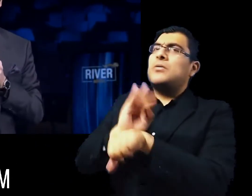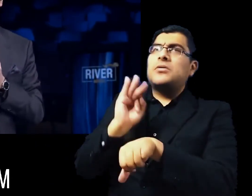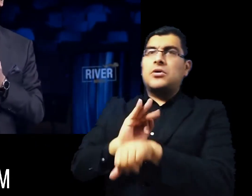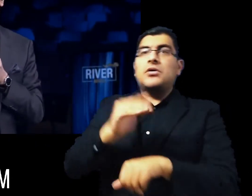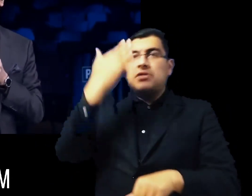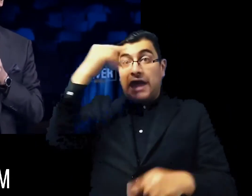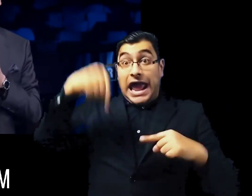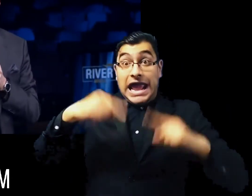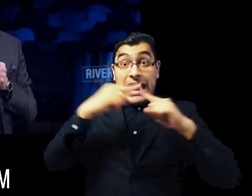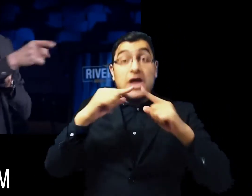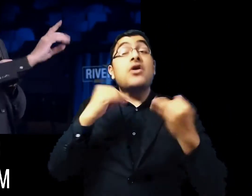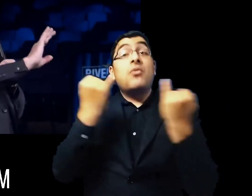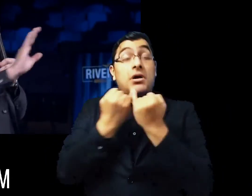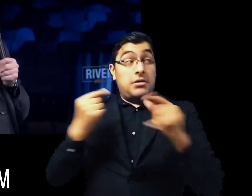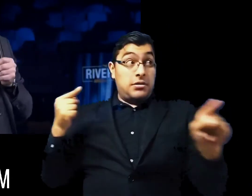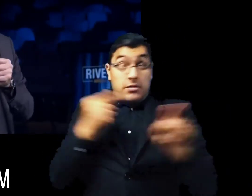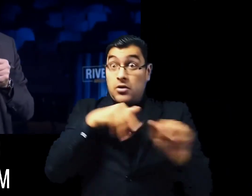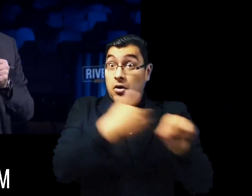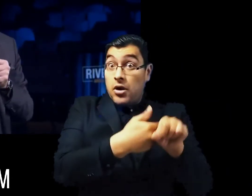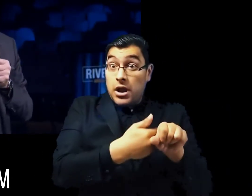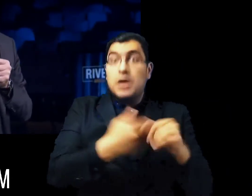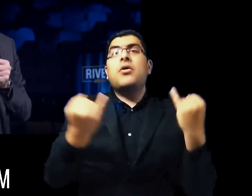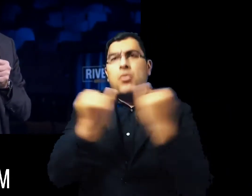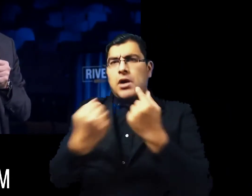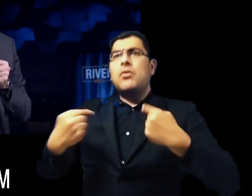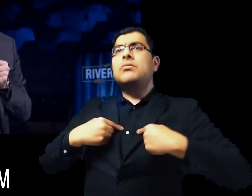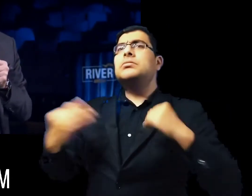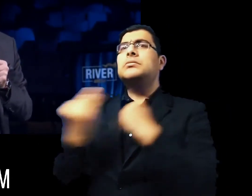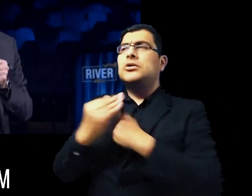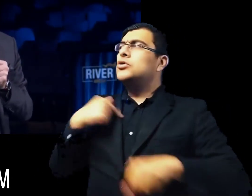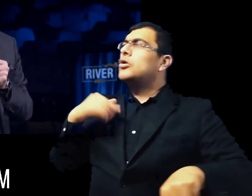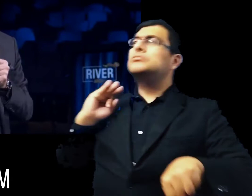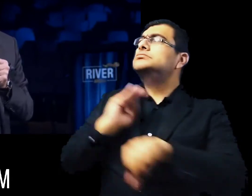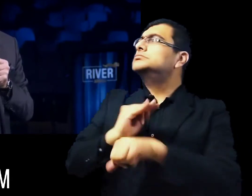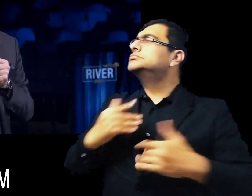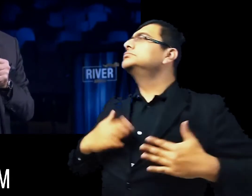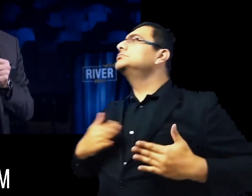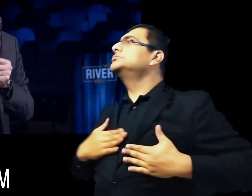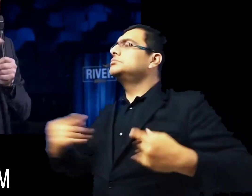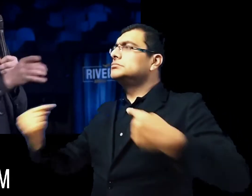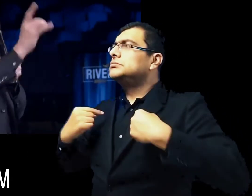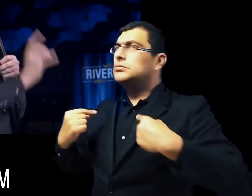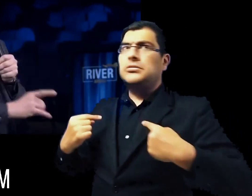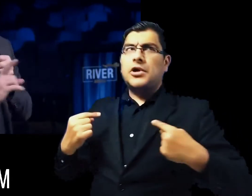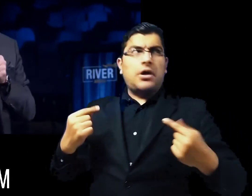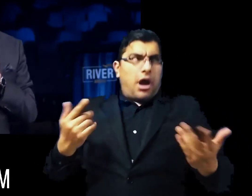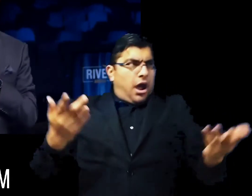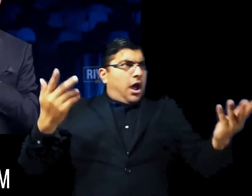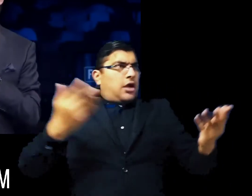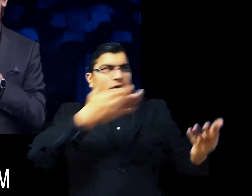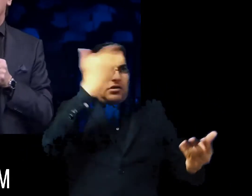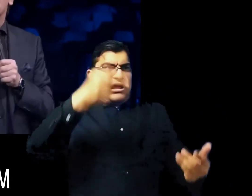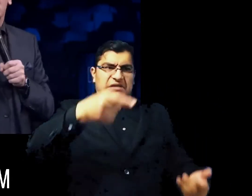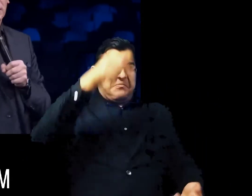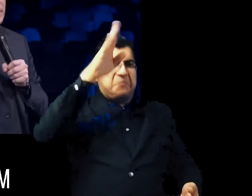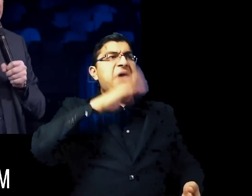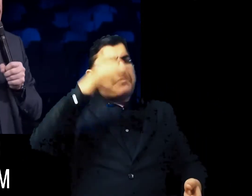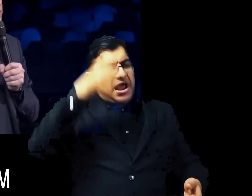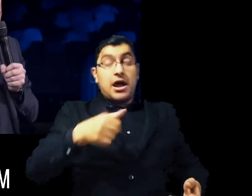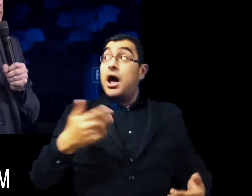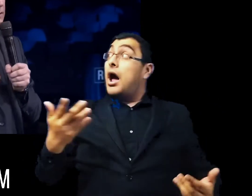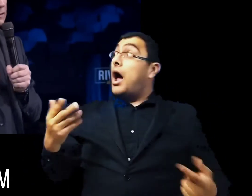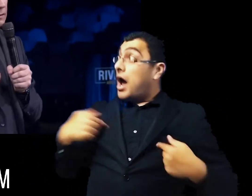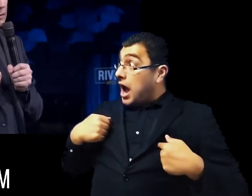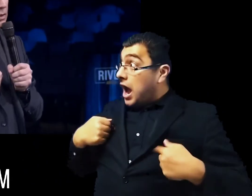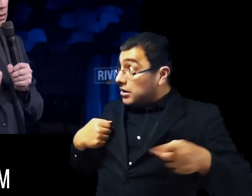soy así. Se meten con uno, se meten conmigo. No, pero no sabés lo que hizo y es de River. Te metes